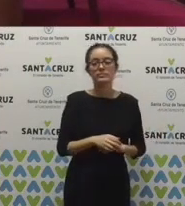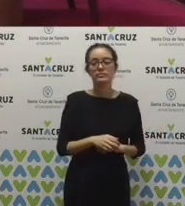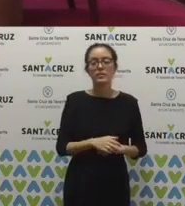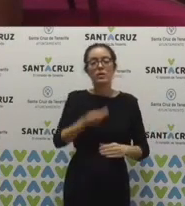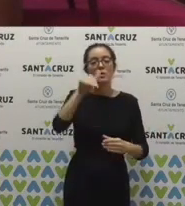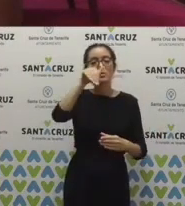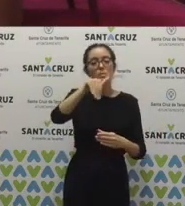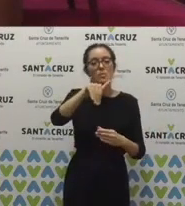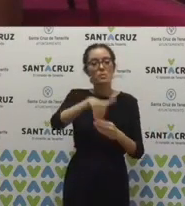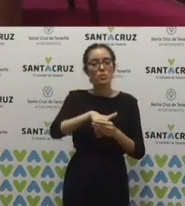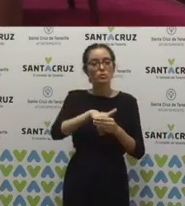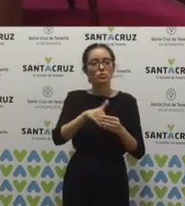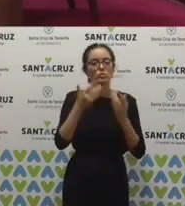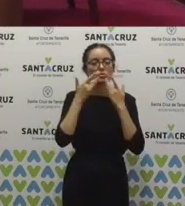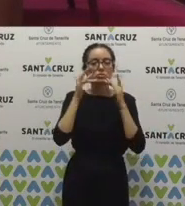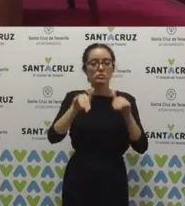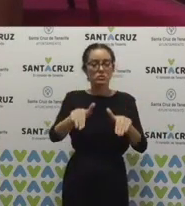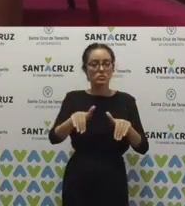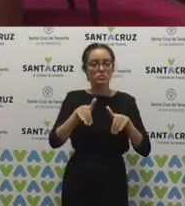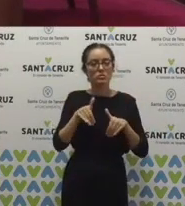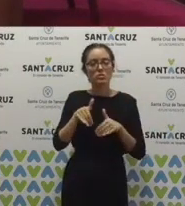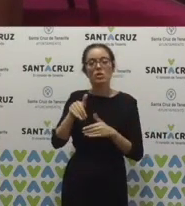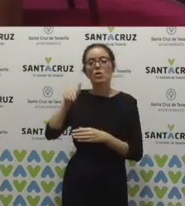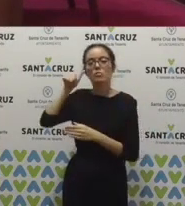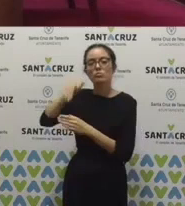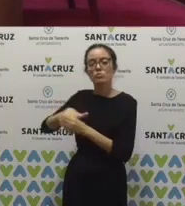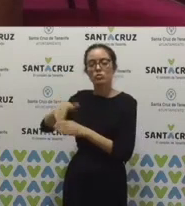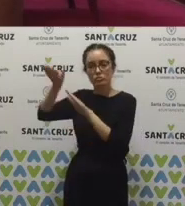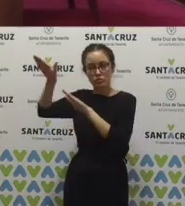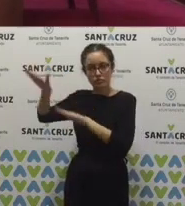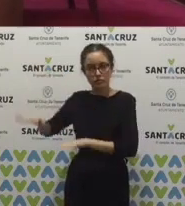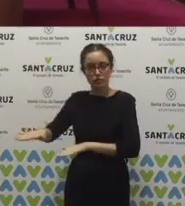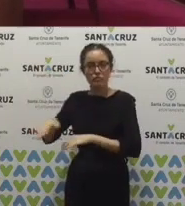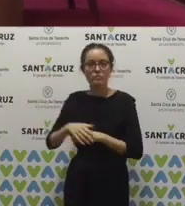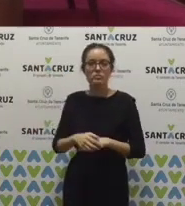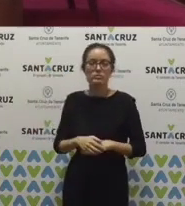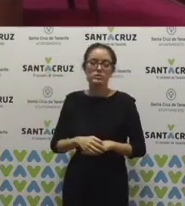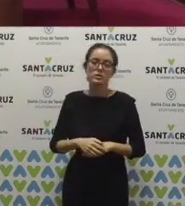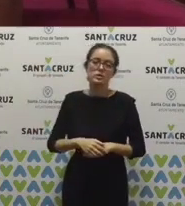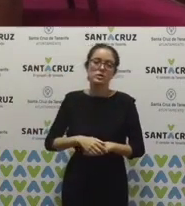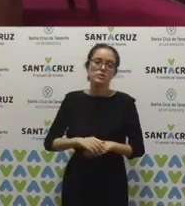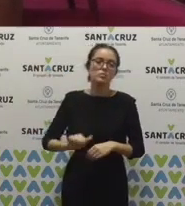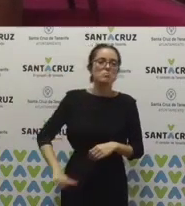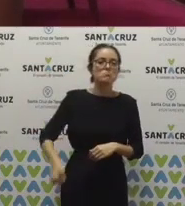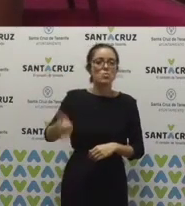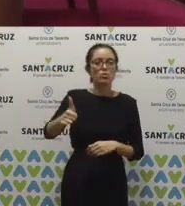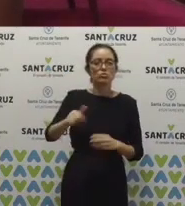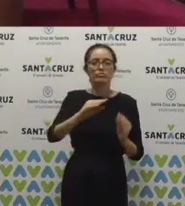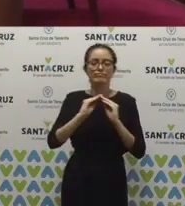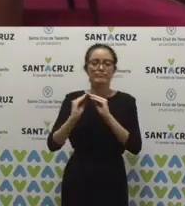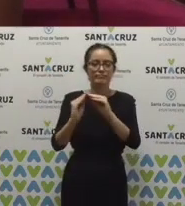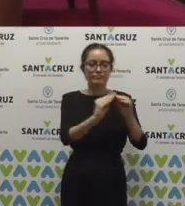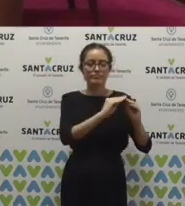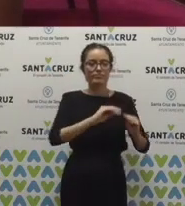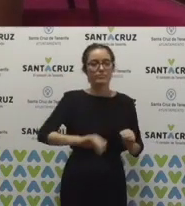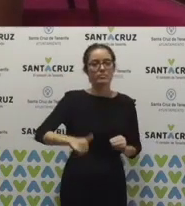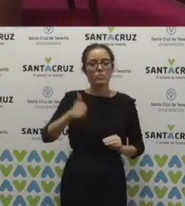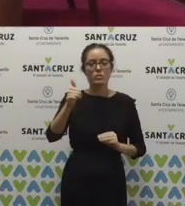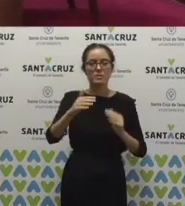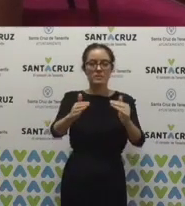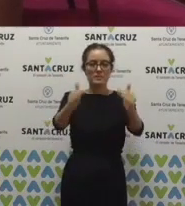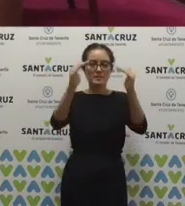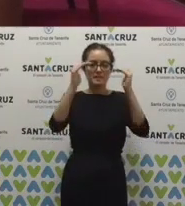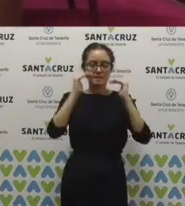abstenciones votos a favor queda aprobado por unanimidad y pasamos a la